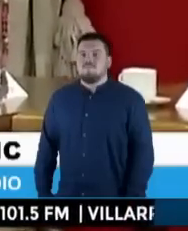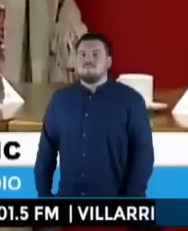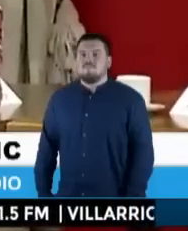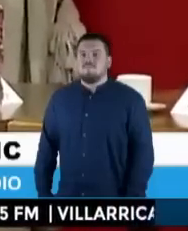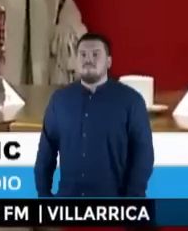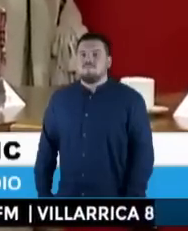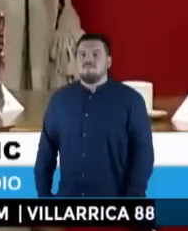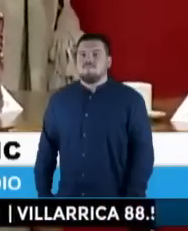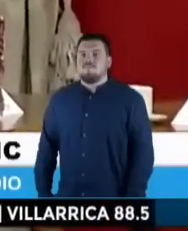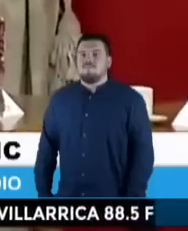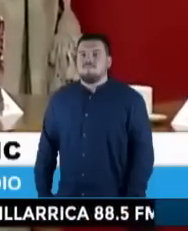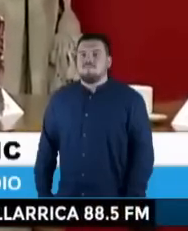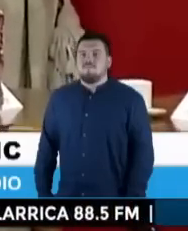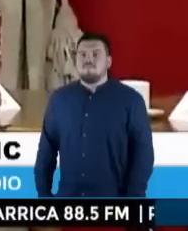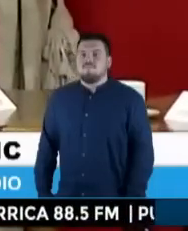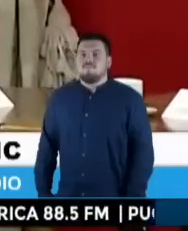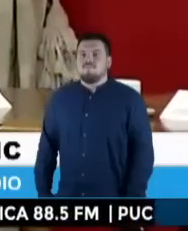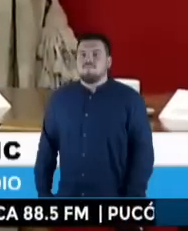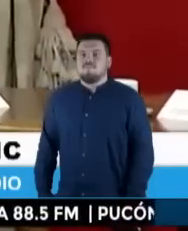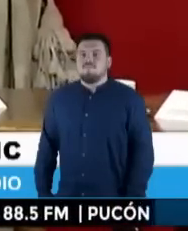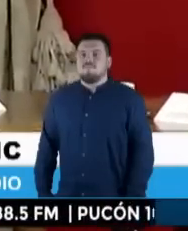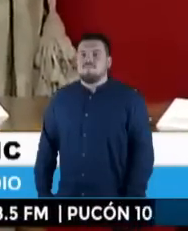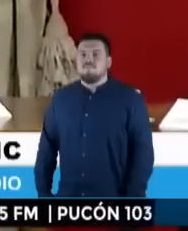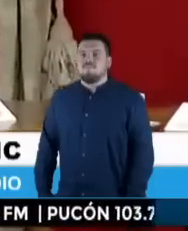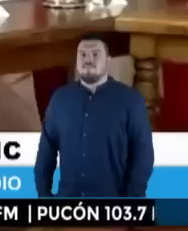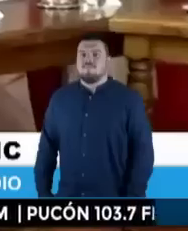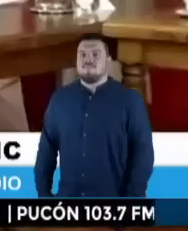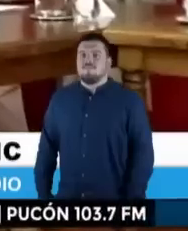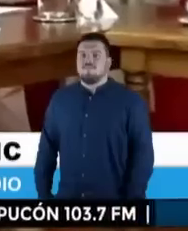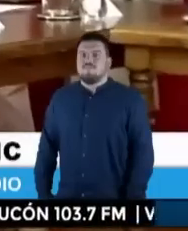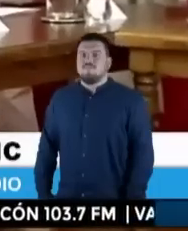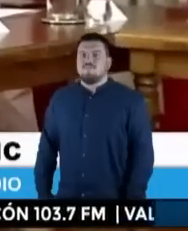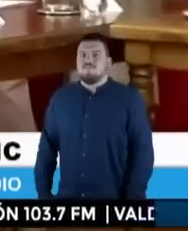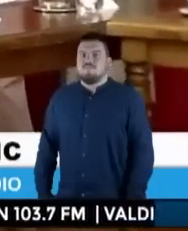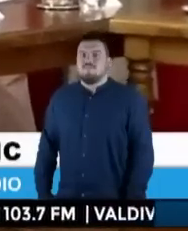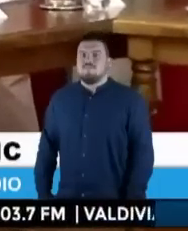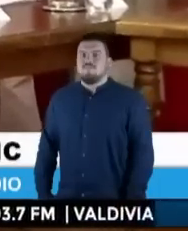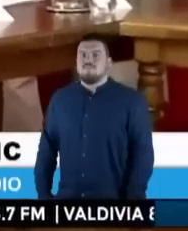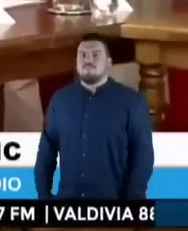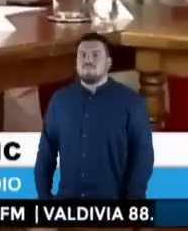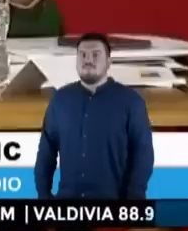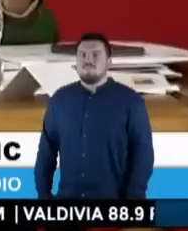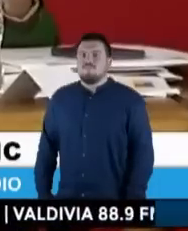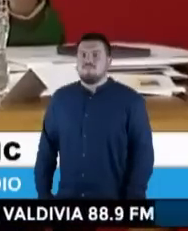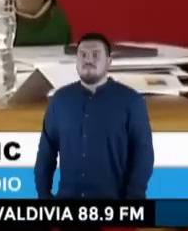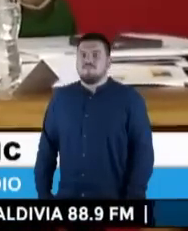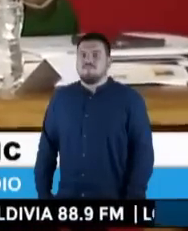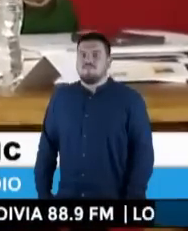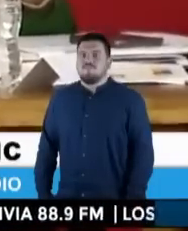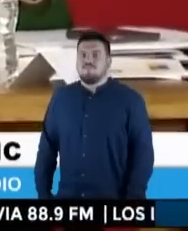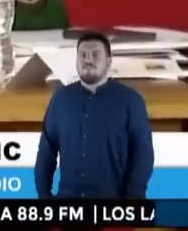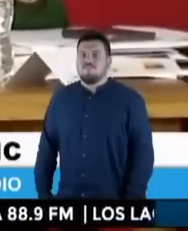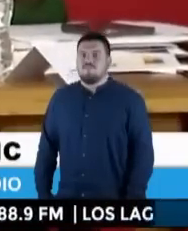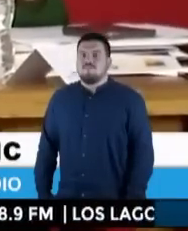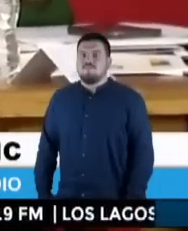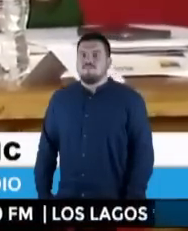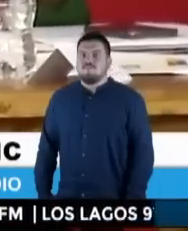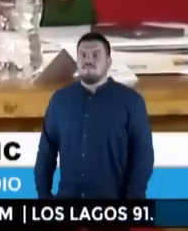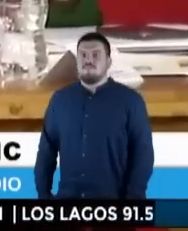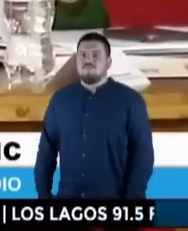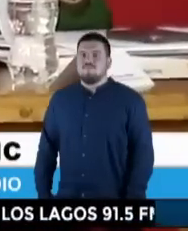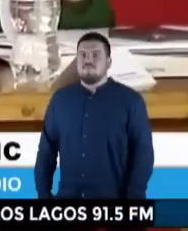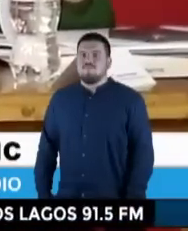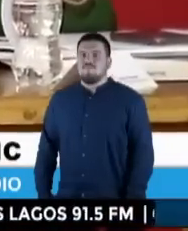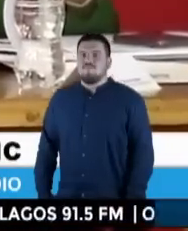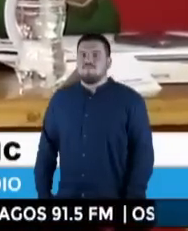sigue en ese puesto solo por ser amigo del presidente. Habló también el senador de Renovación Nacional, Francisco